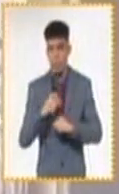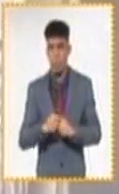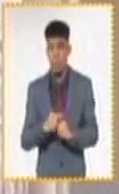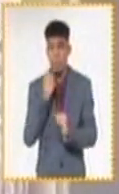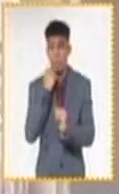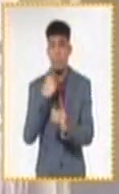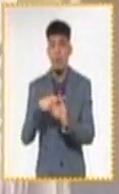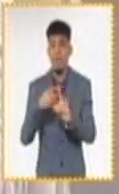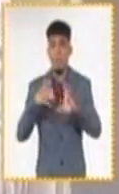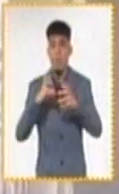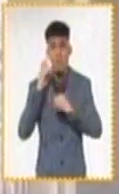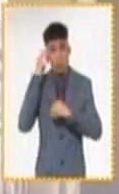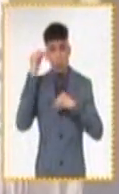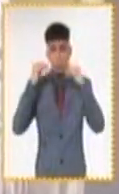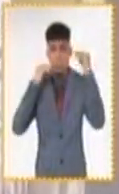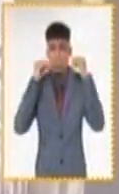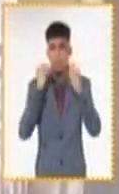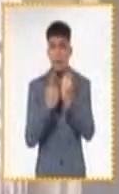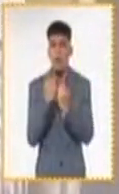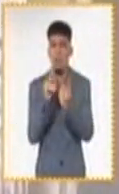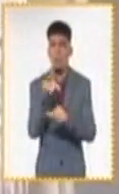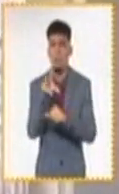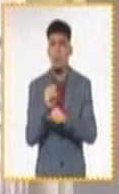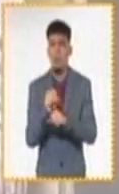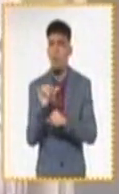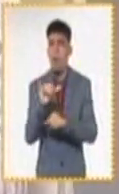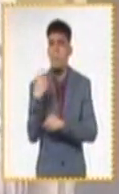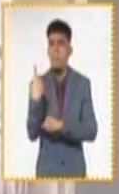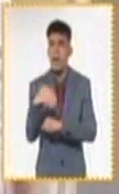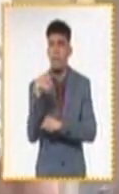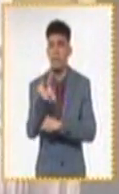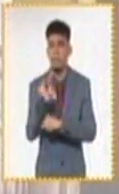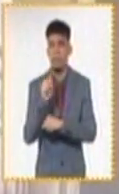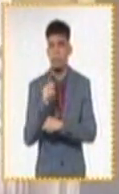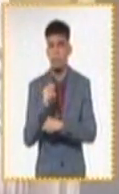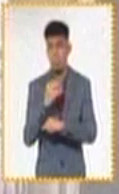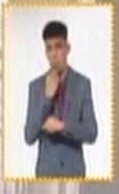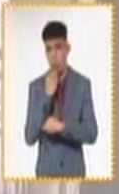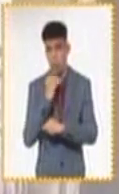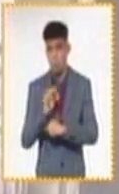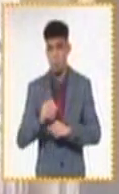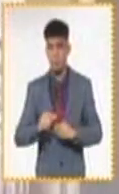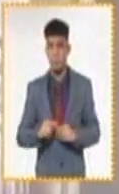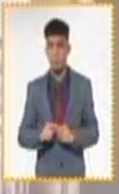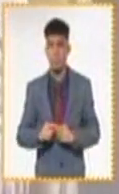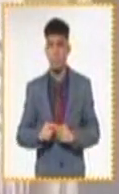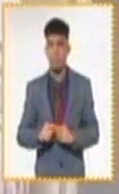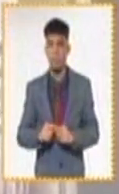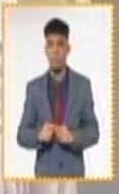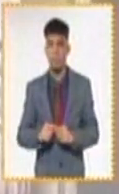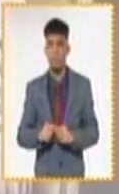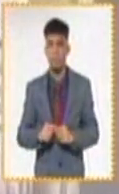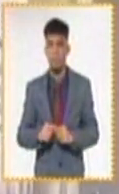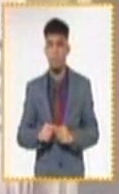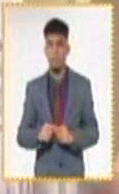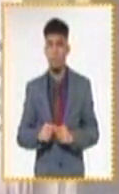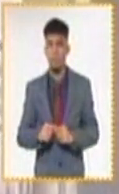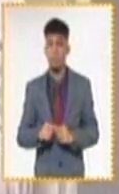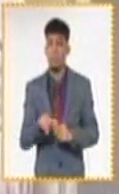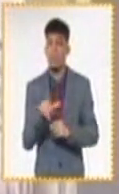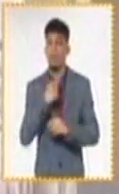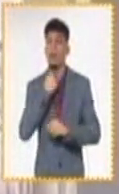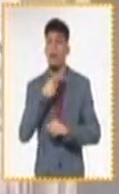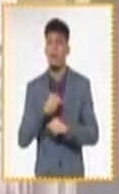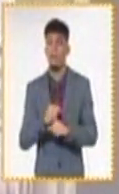un sentido común nuevo o de un sentido común conservador en el cual están excluidos todos aquellos que no sean